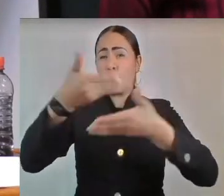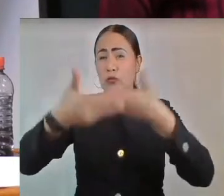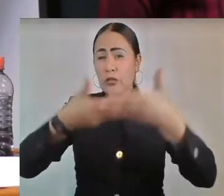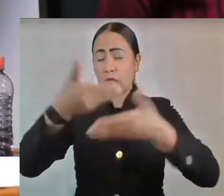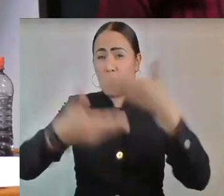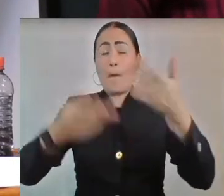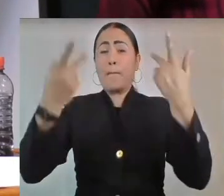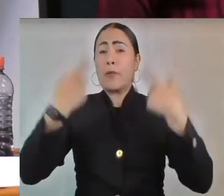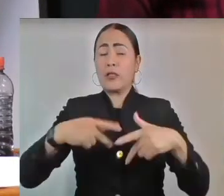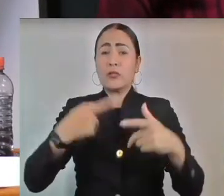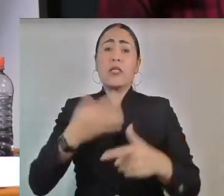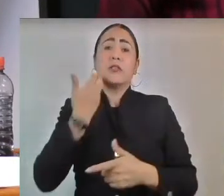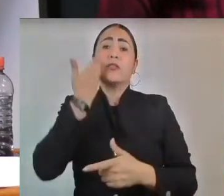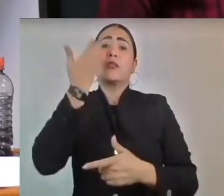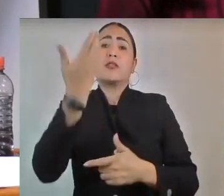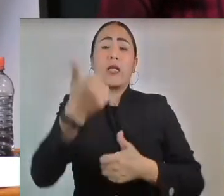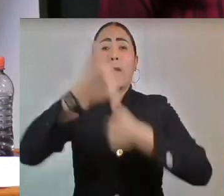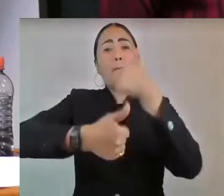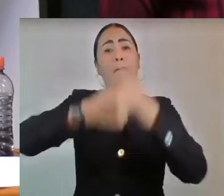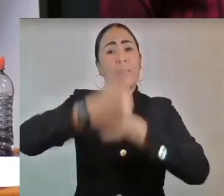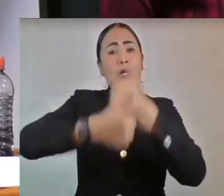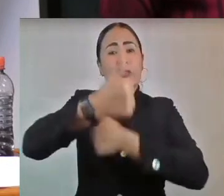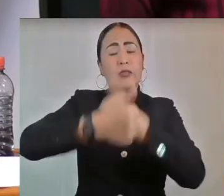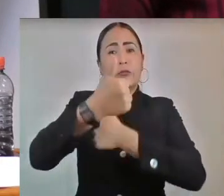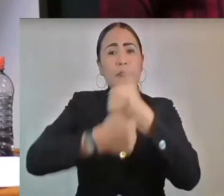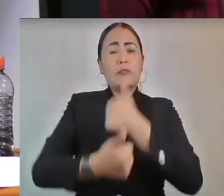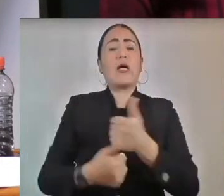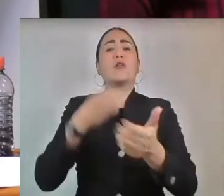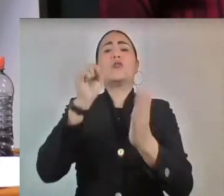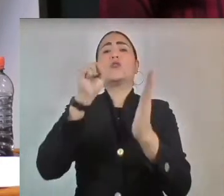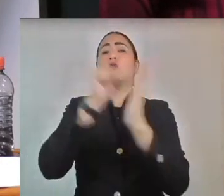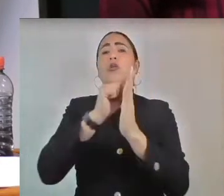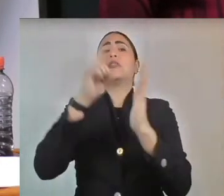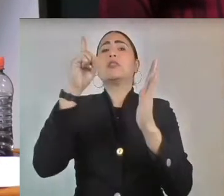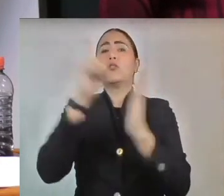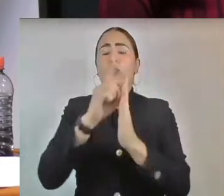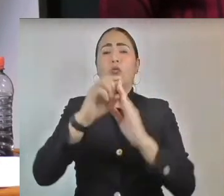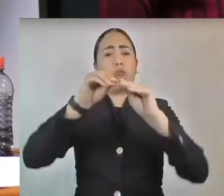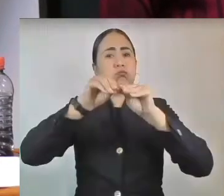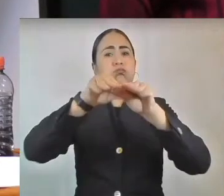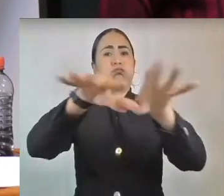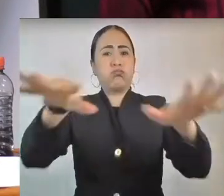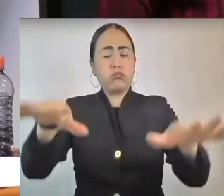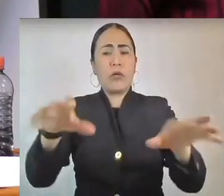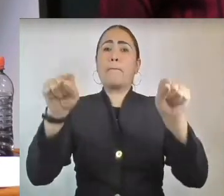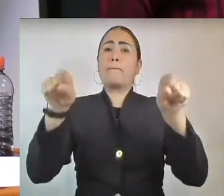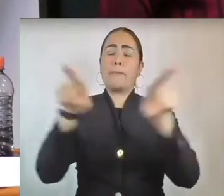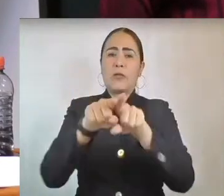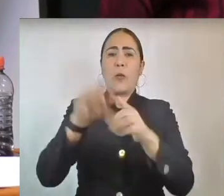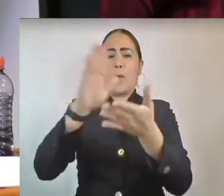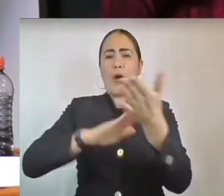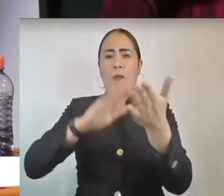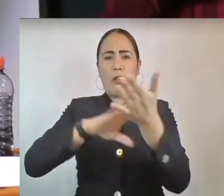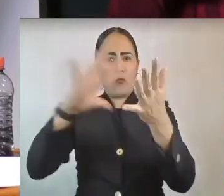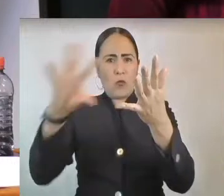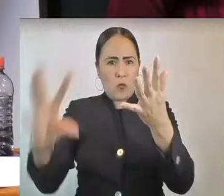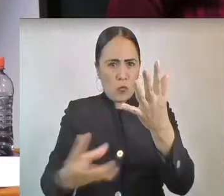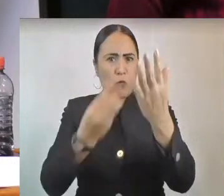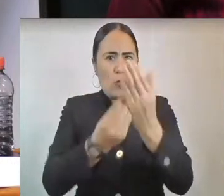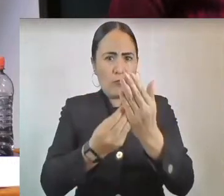aspirantes autorizan la difusión de su solicitud y documentos adjuntos en versión pública.